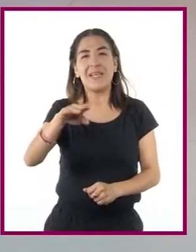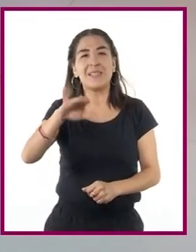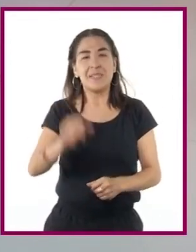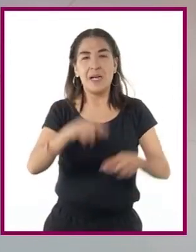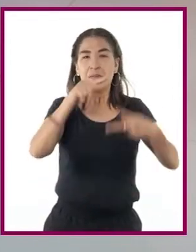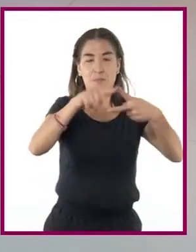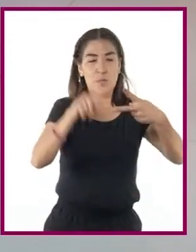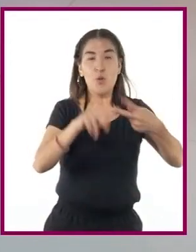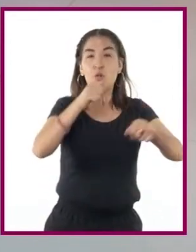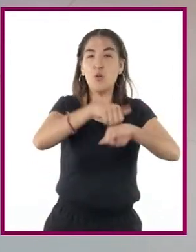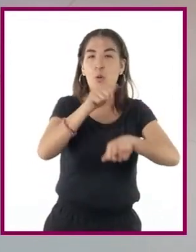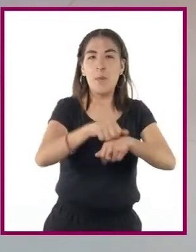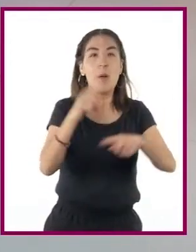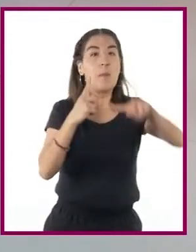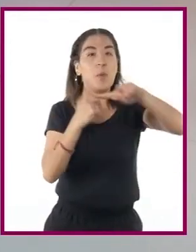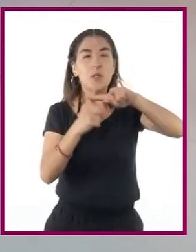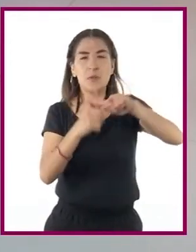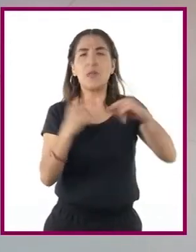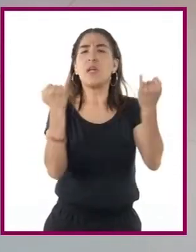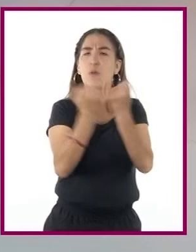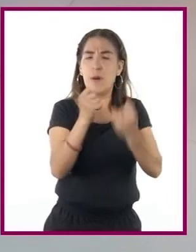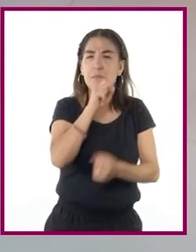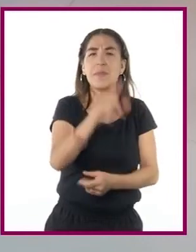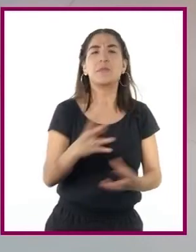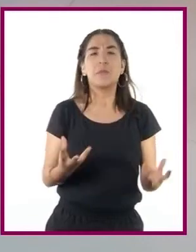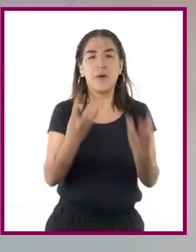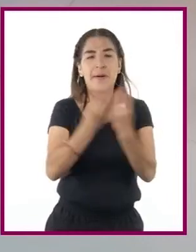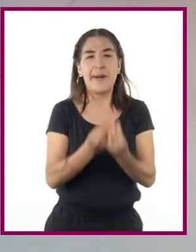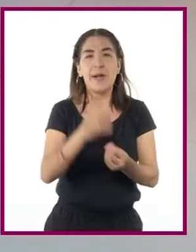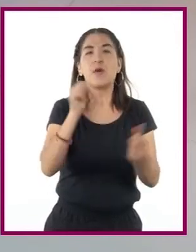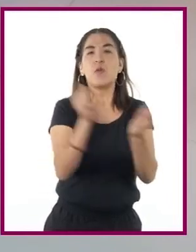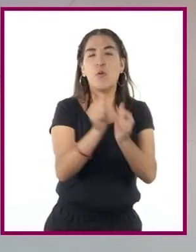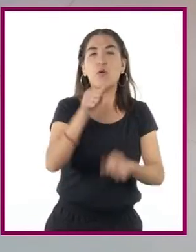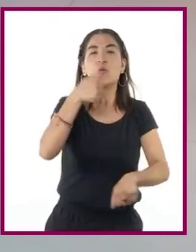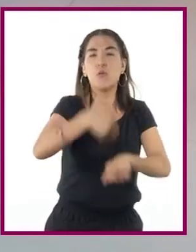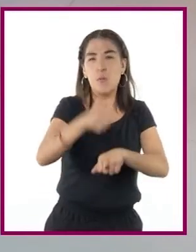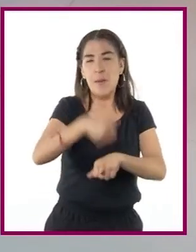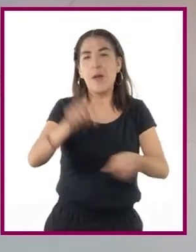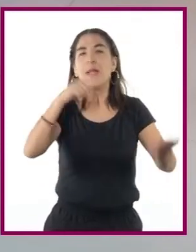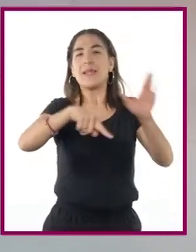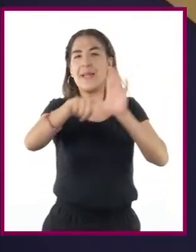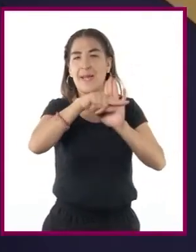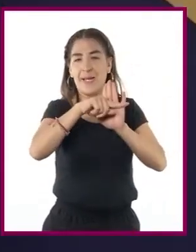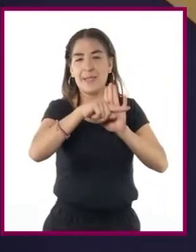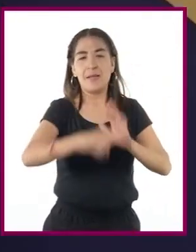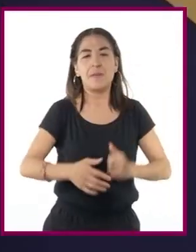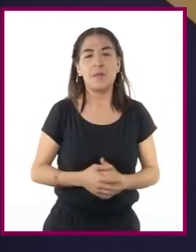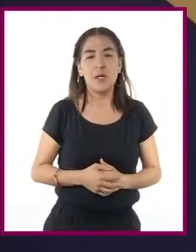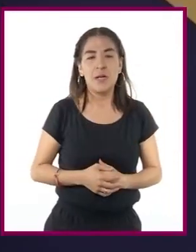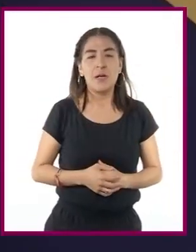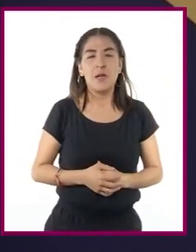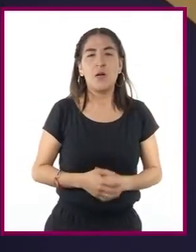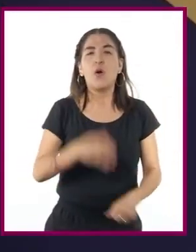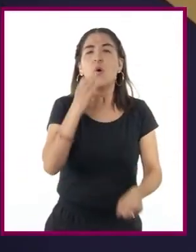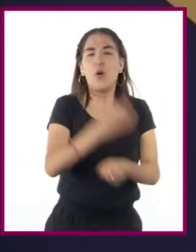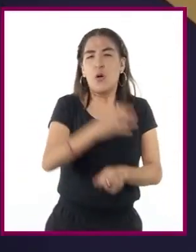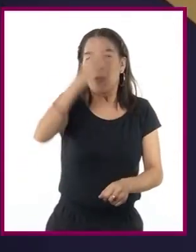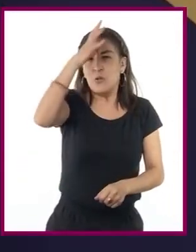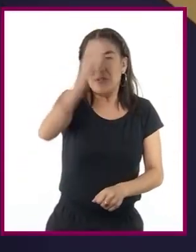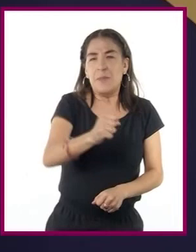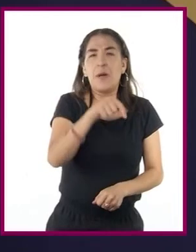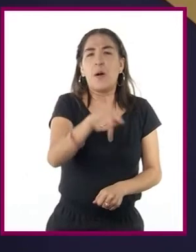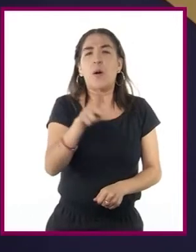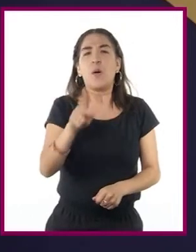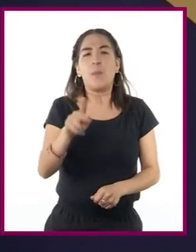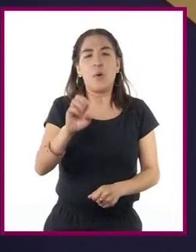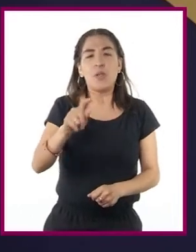enteros positivos también son aplicables a las potencias con exponentes enteros negativos. Reafirmemos el concepto de